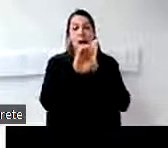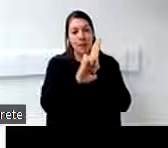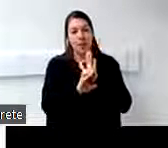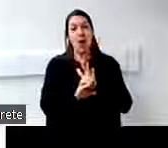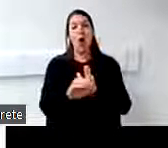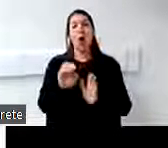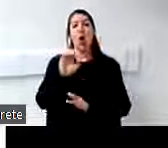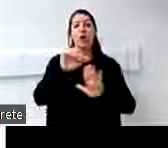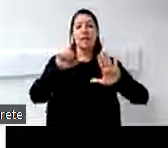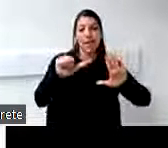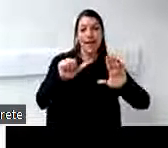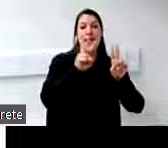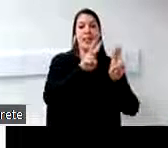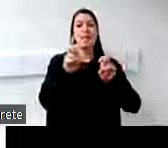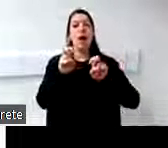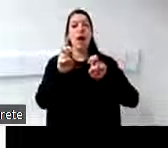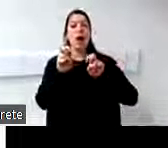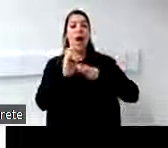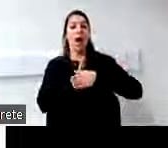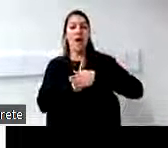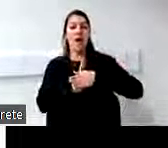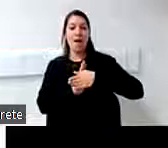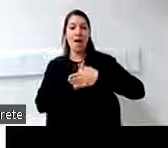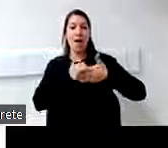barreras, el capítulo 7